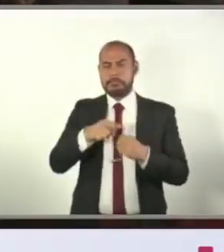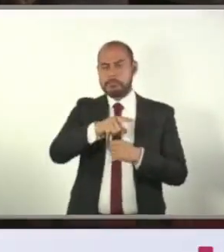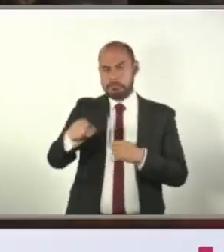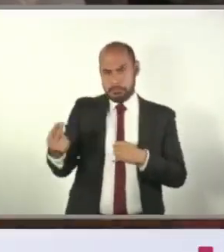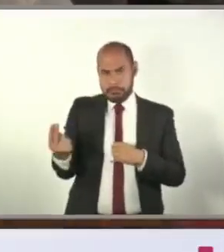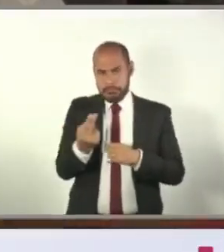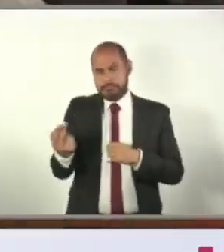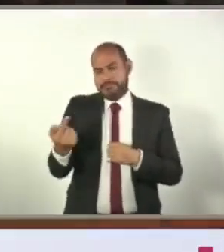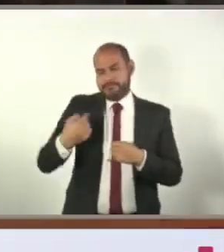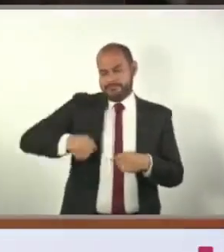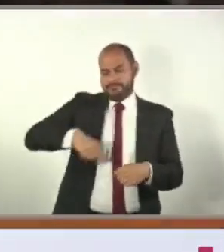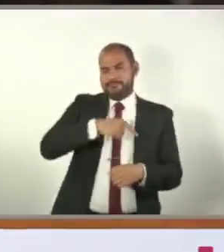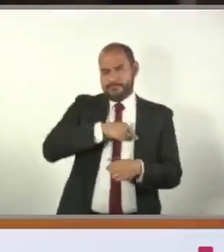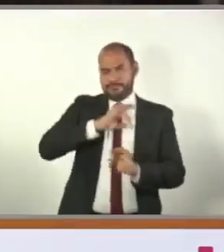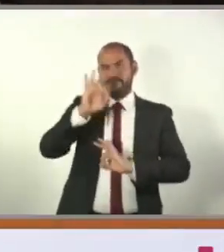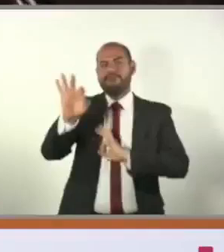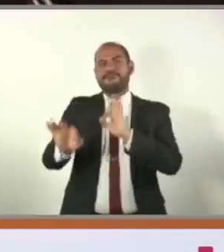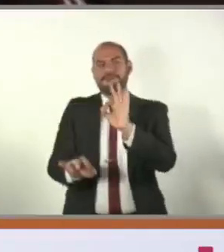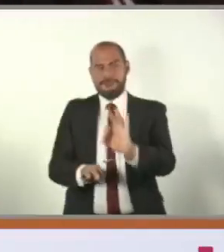de nosotros.